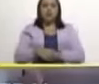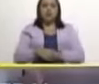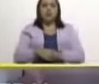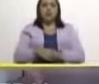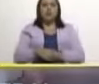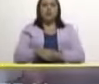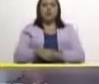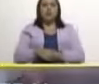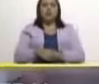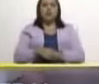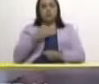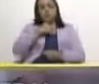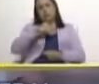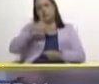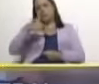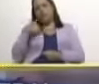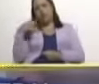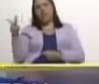nuestra Venezuela